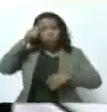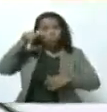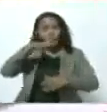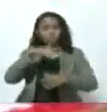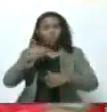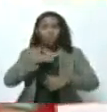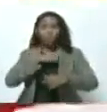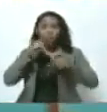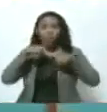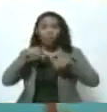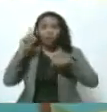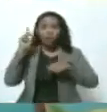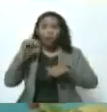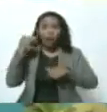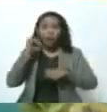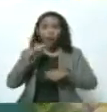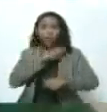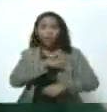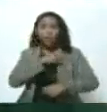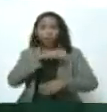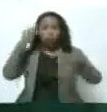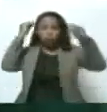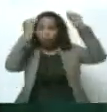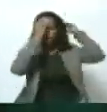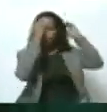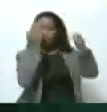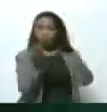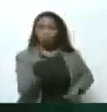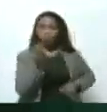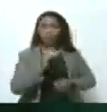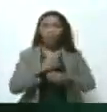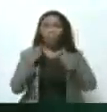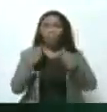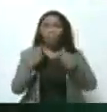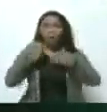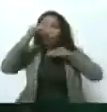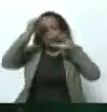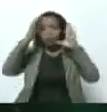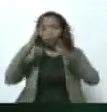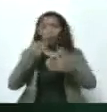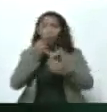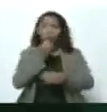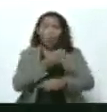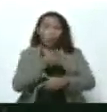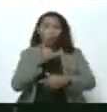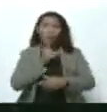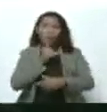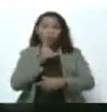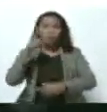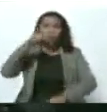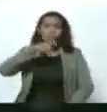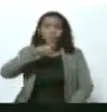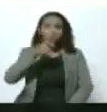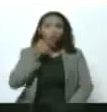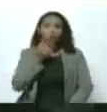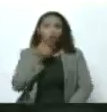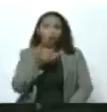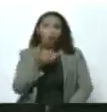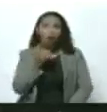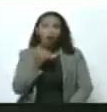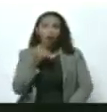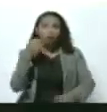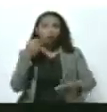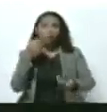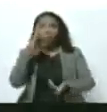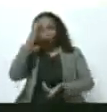aquí estamos también con la misión José Gregorio Hernández, para atender, bueno, a quien necesite por